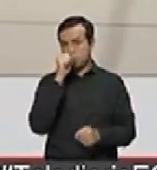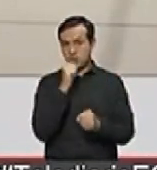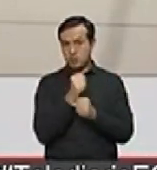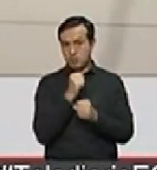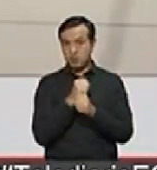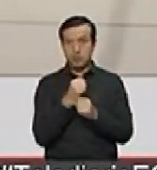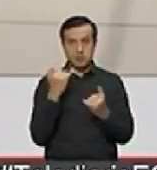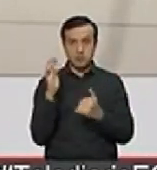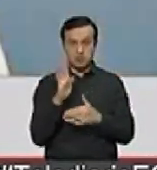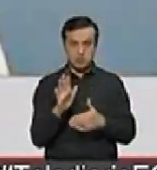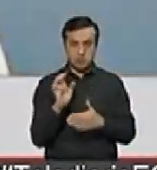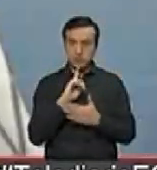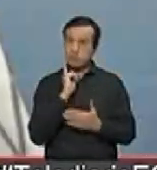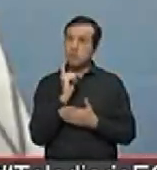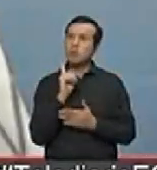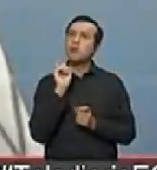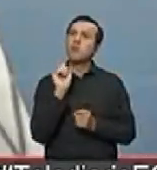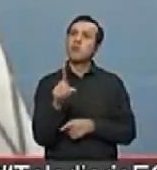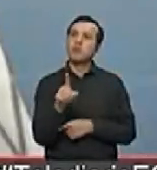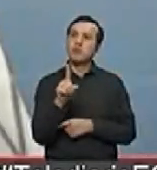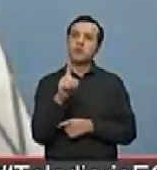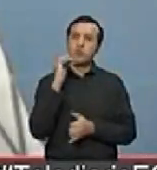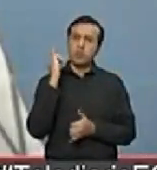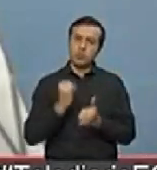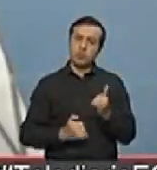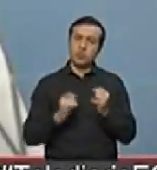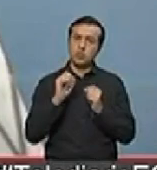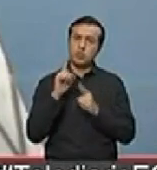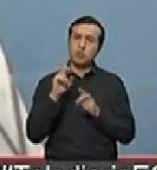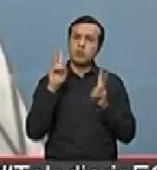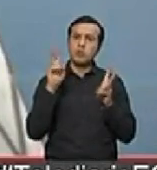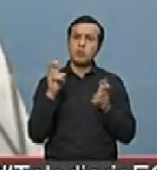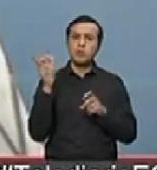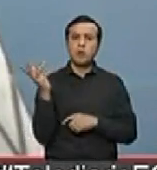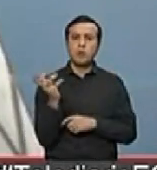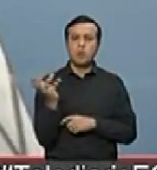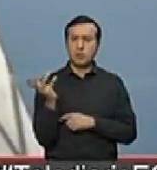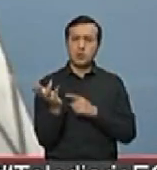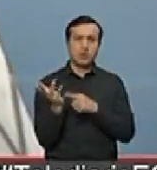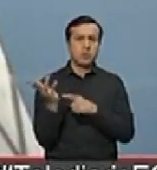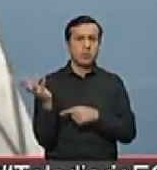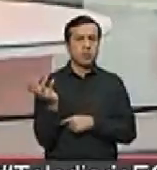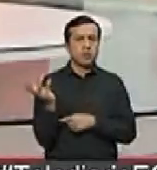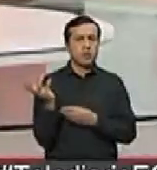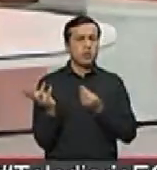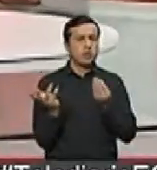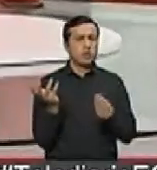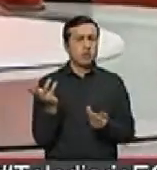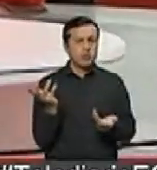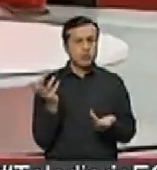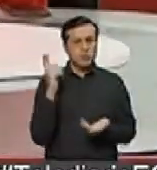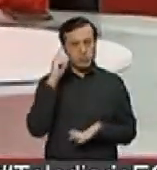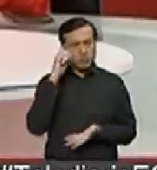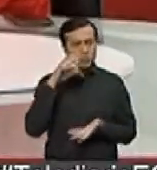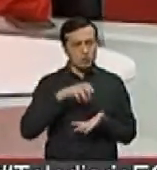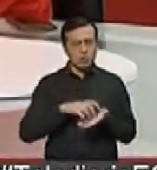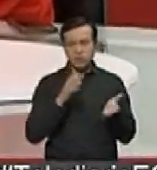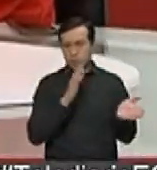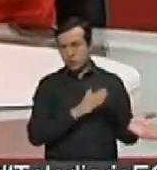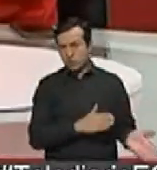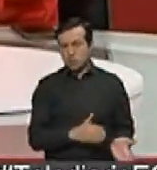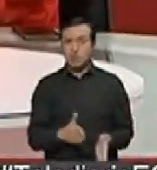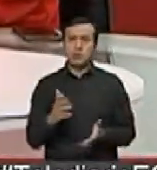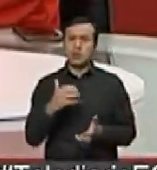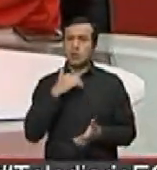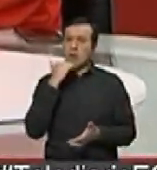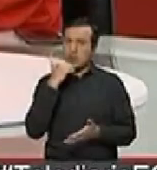a la actualidad del país. Ahora, ministro, pues para finalizar, el tema de los jubilados, pues ¿cómo está? El gobierno ha estado pues